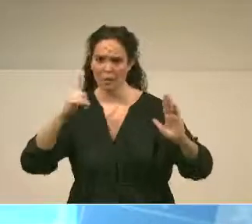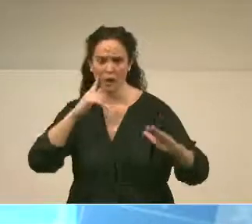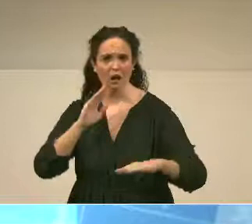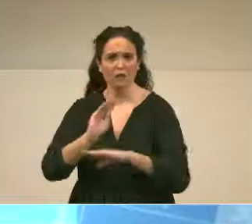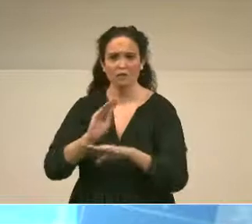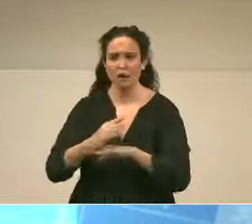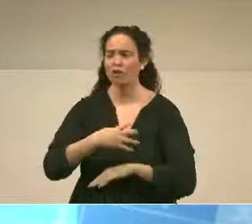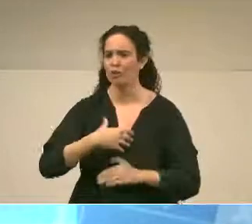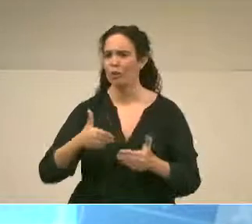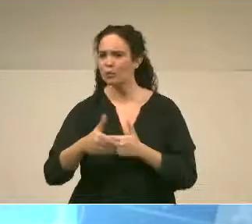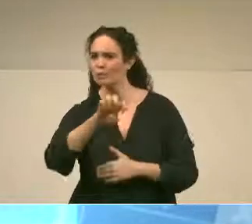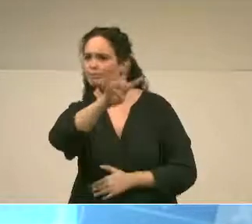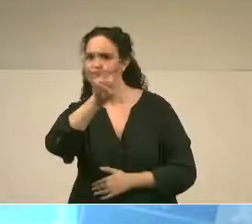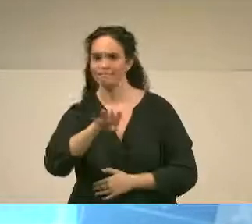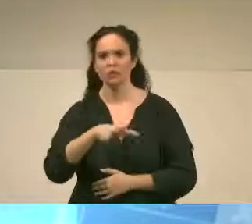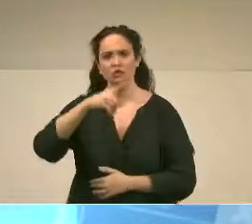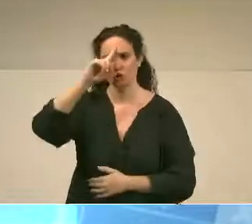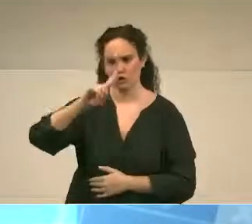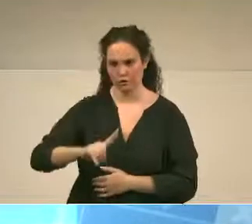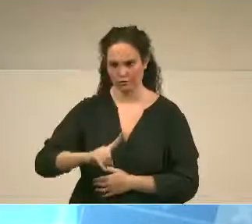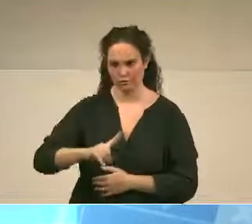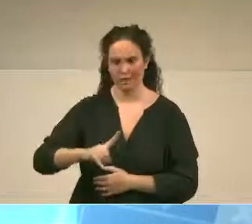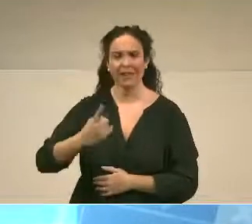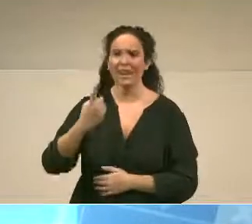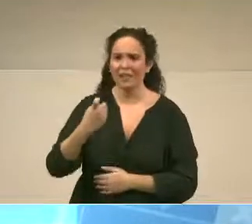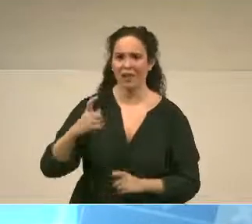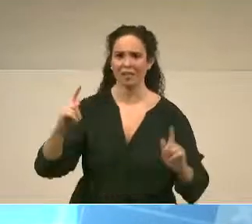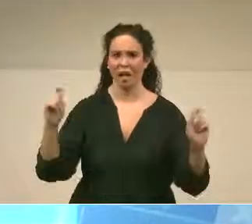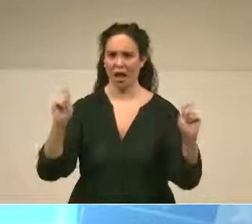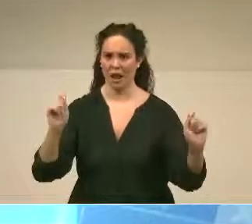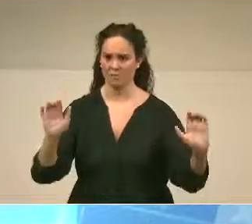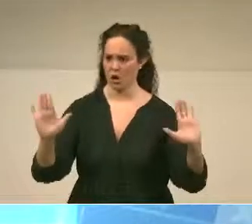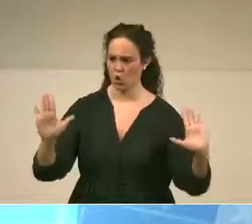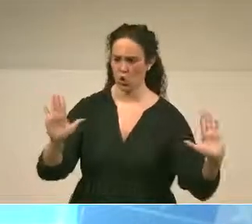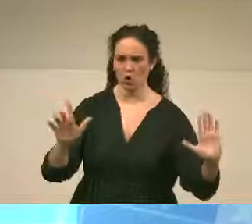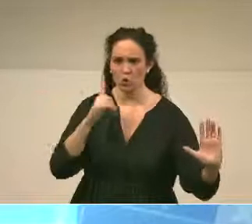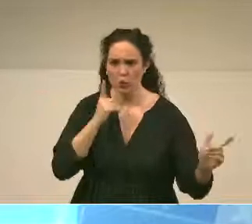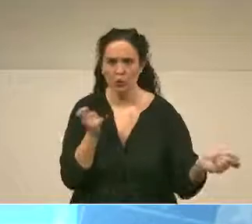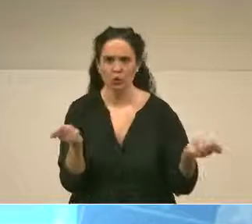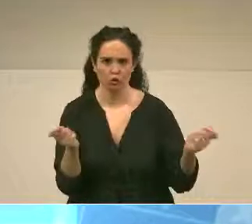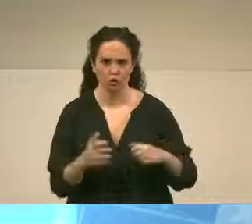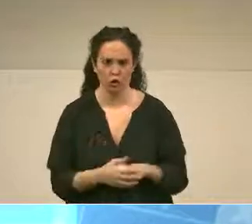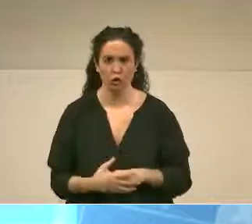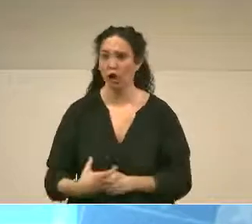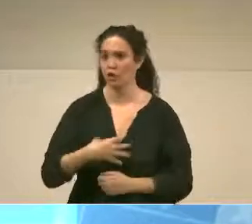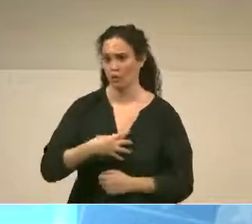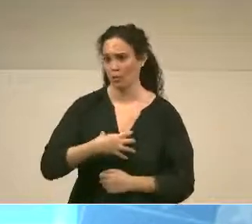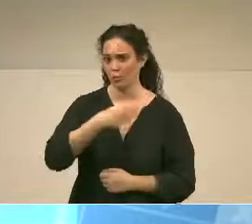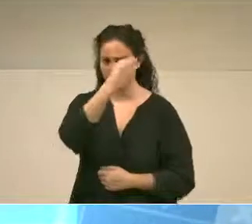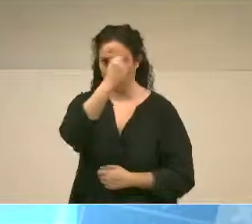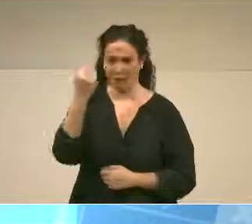iragarpenak egiteko eta beraz guzti zuhurrak izan behar gara. Ezin dugu ahaztu gainera